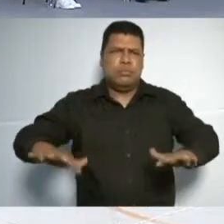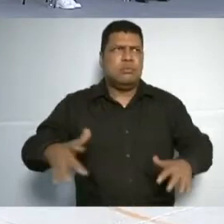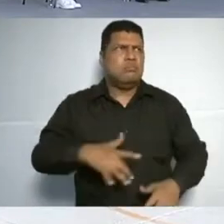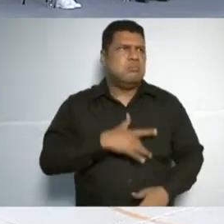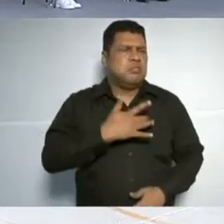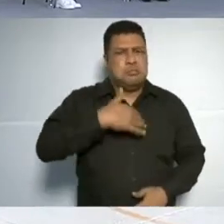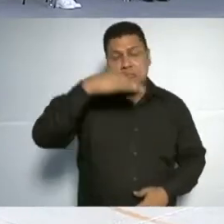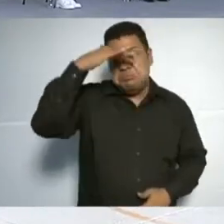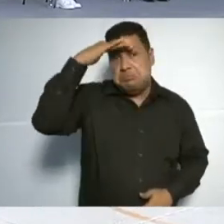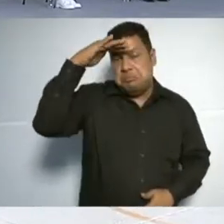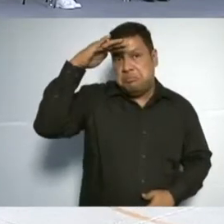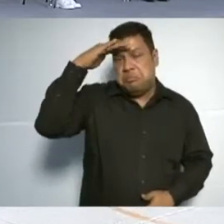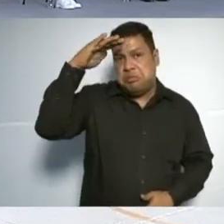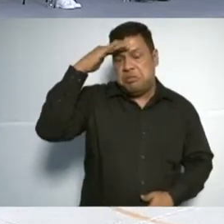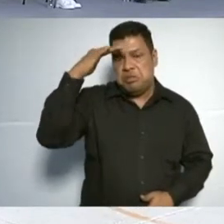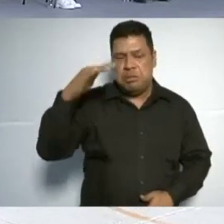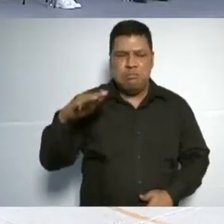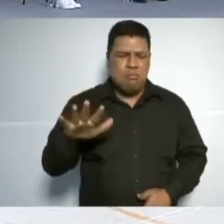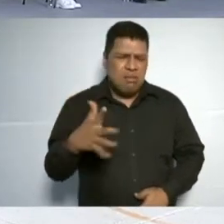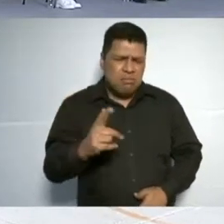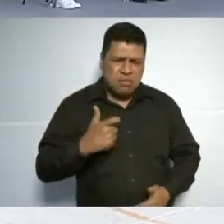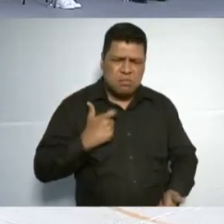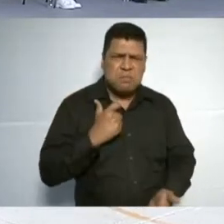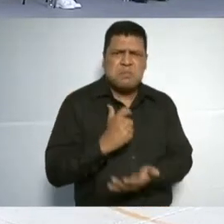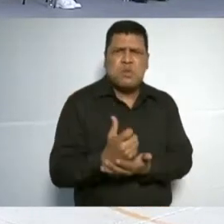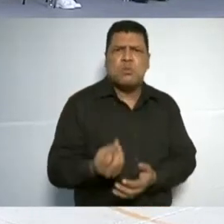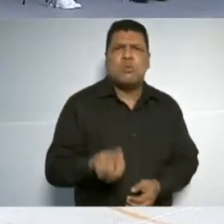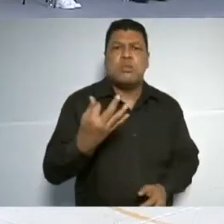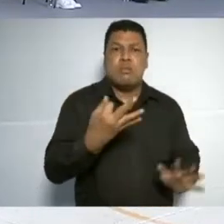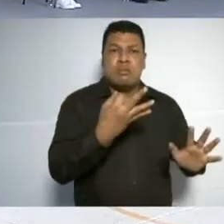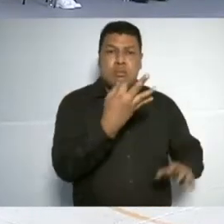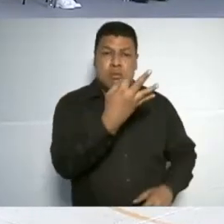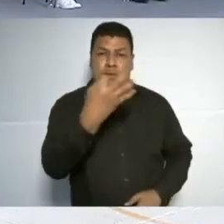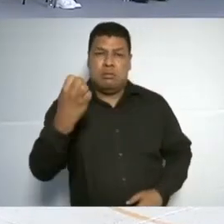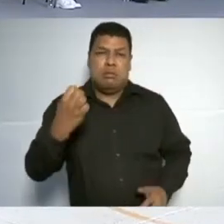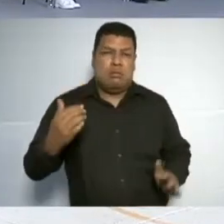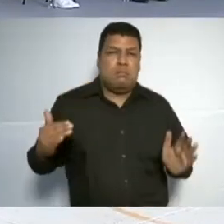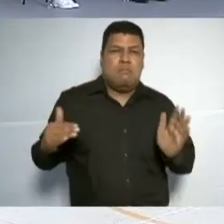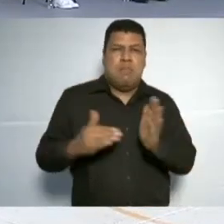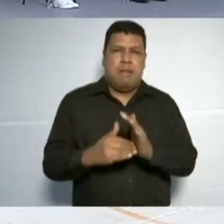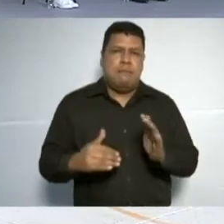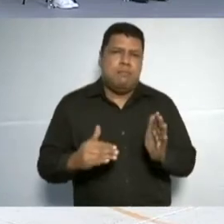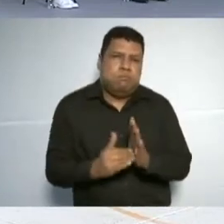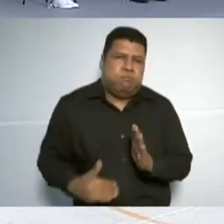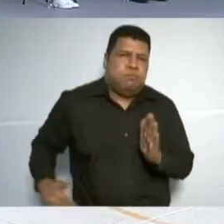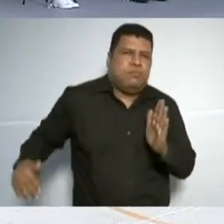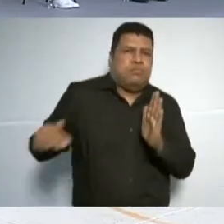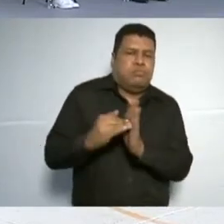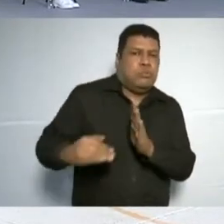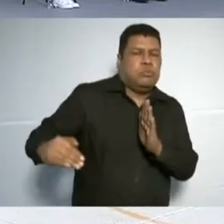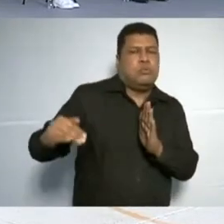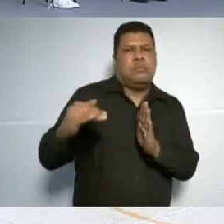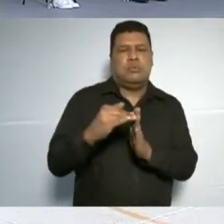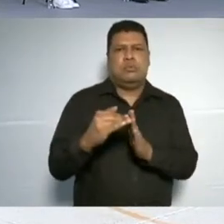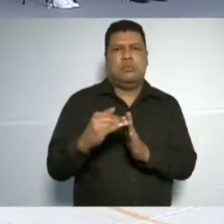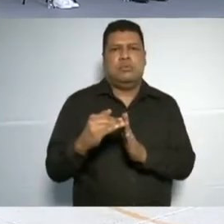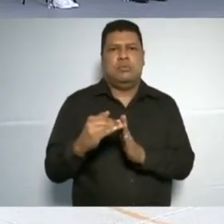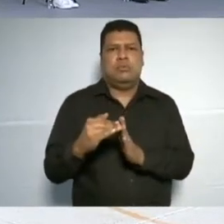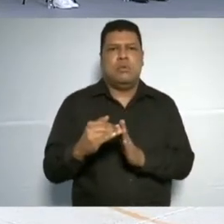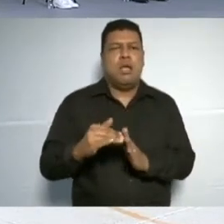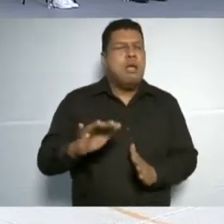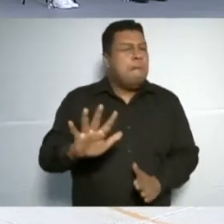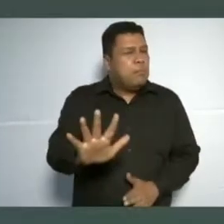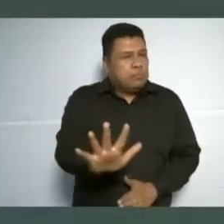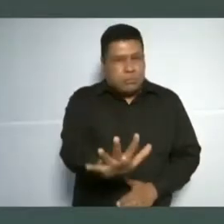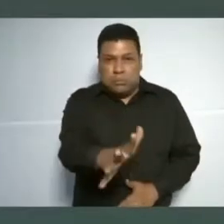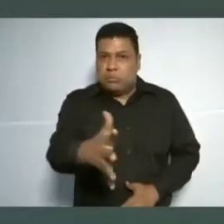que se iban a invertir 300 mil millones de pesos. El